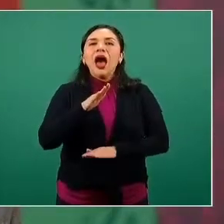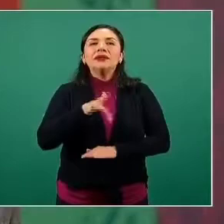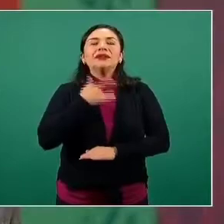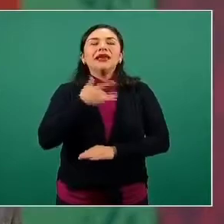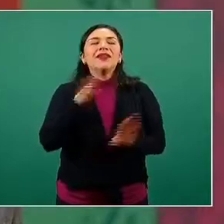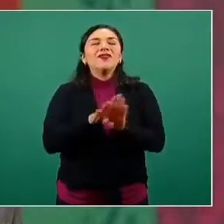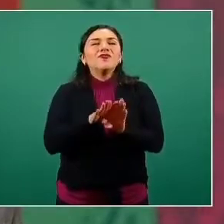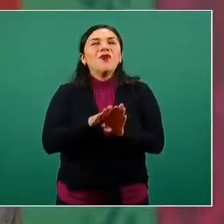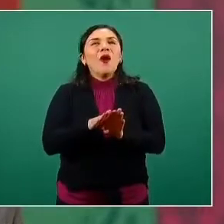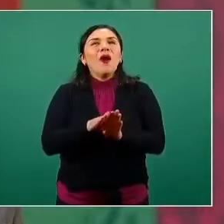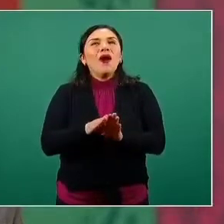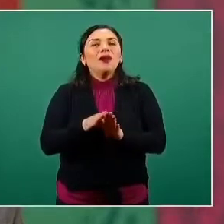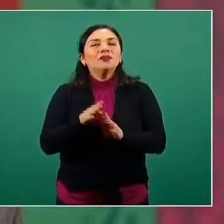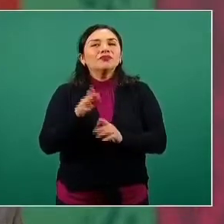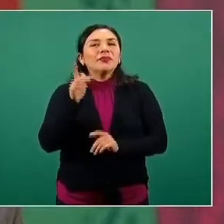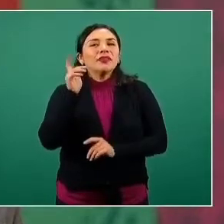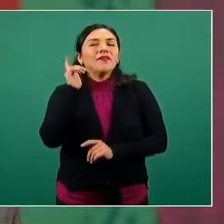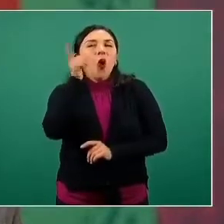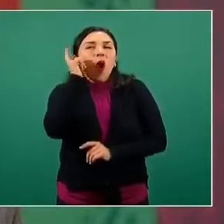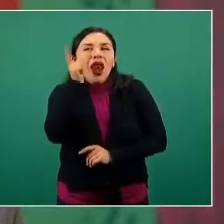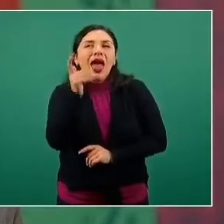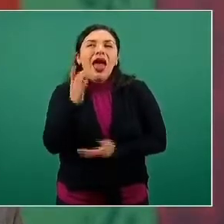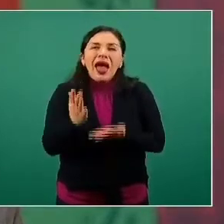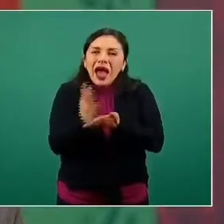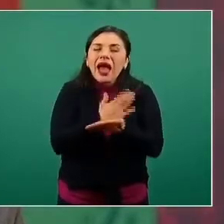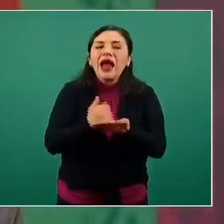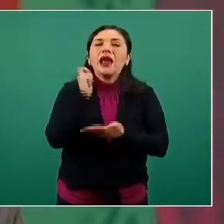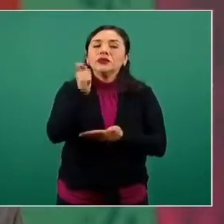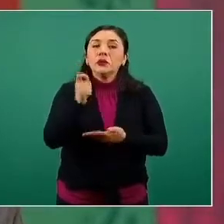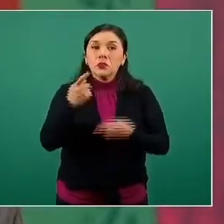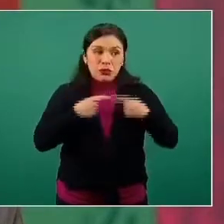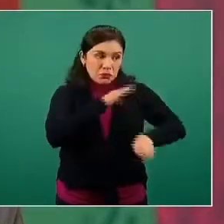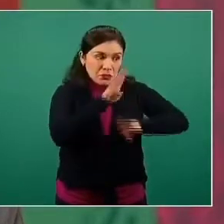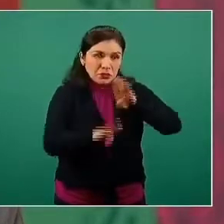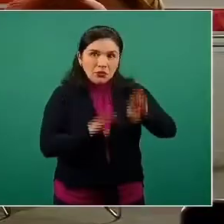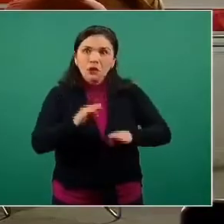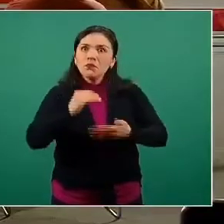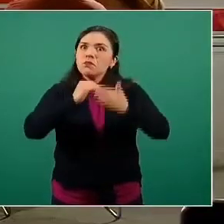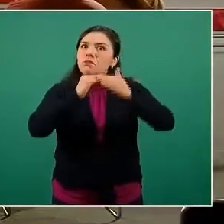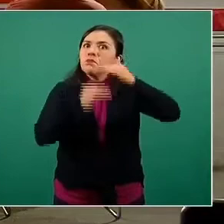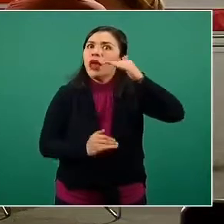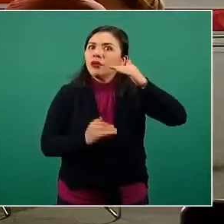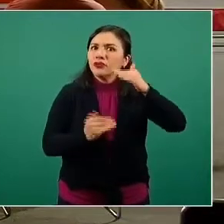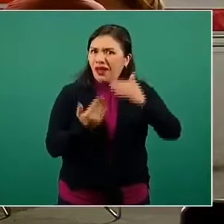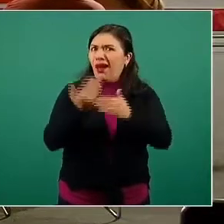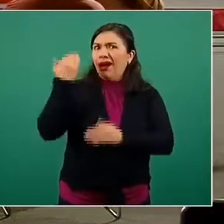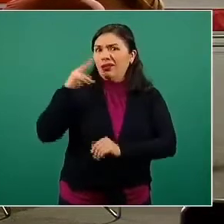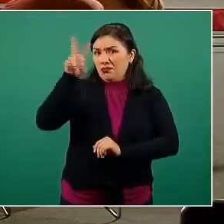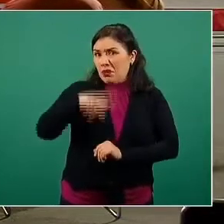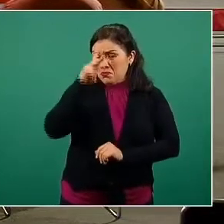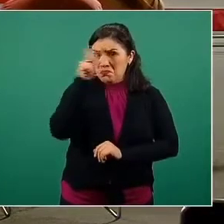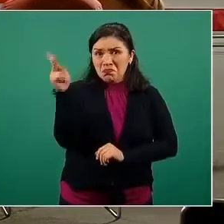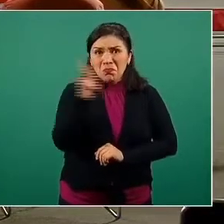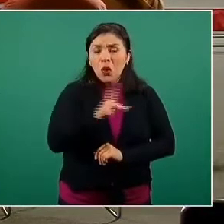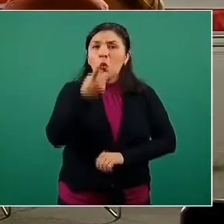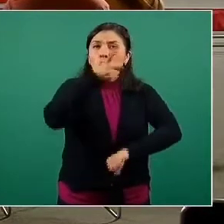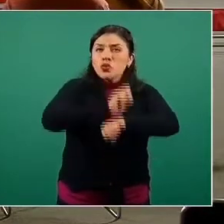esperanzador, y es que se redujo la mortalidad. Llegamos a tener máximos de mortalidad diaria muy lamentables, de cerca